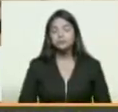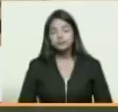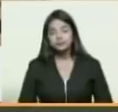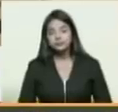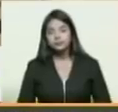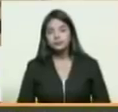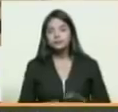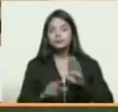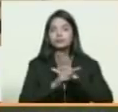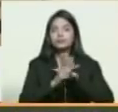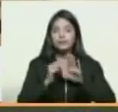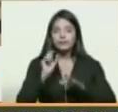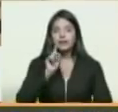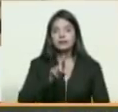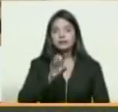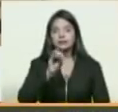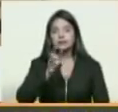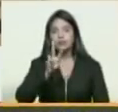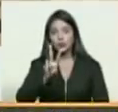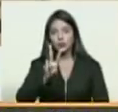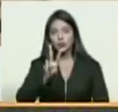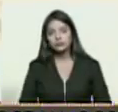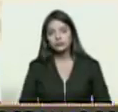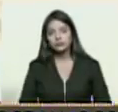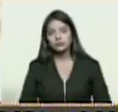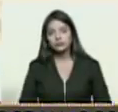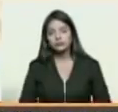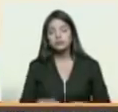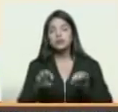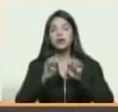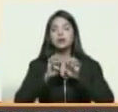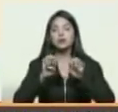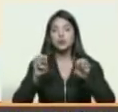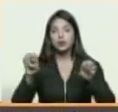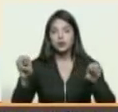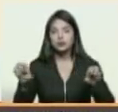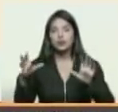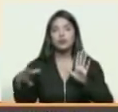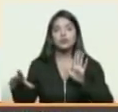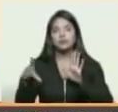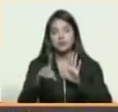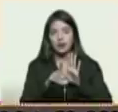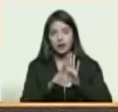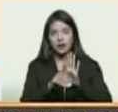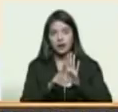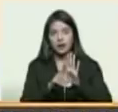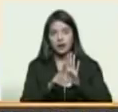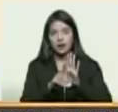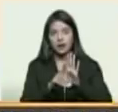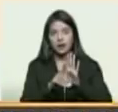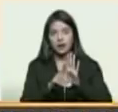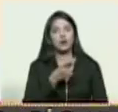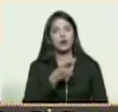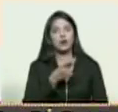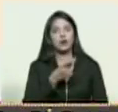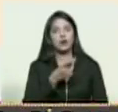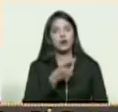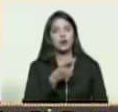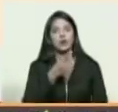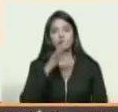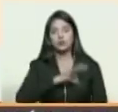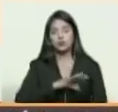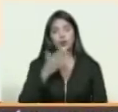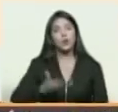en su artículo 102. La educación es un derecho humano y un deber social